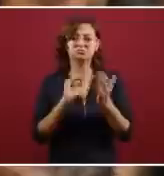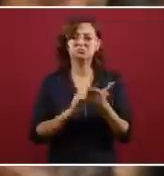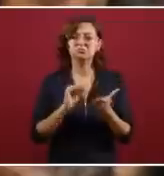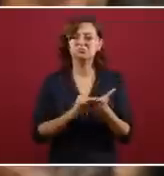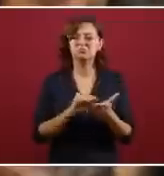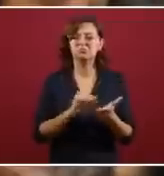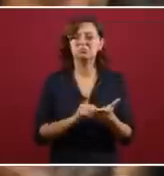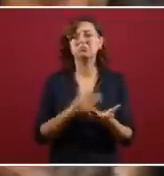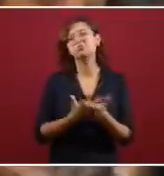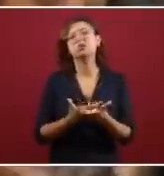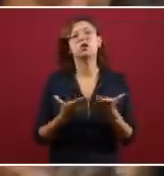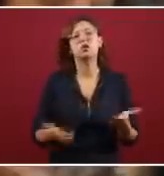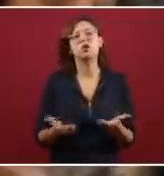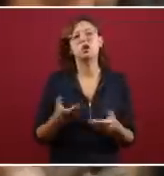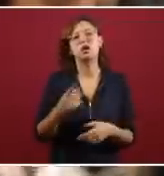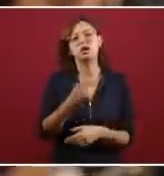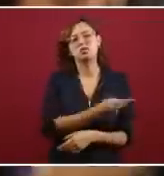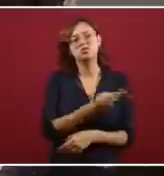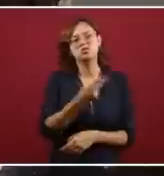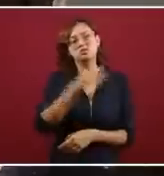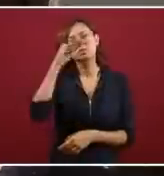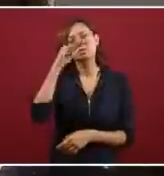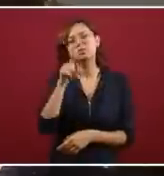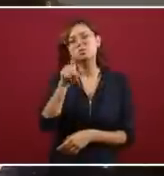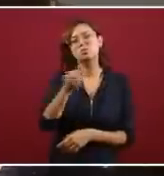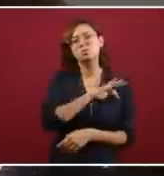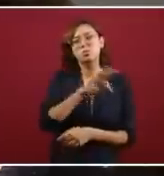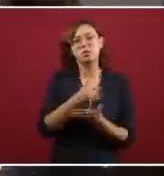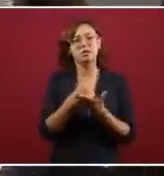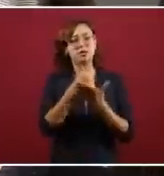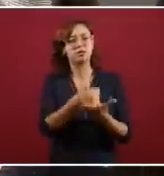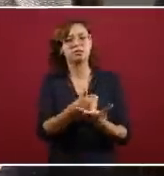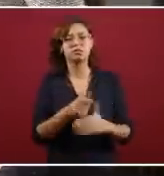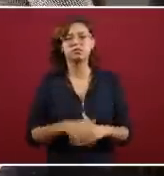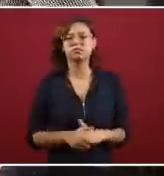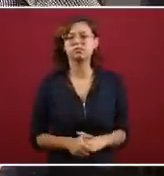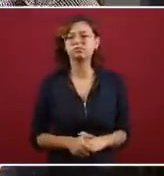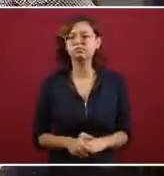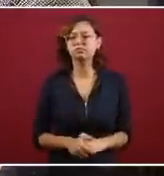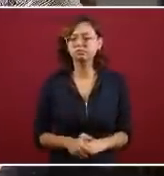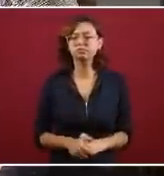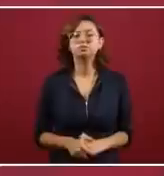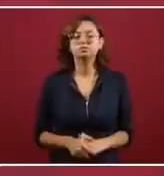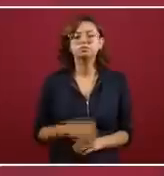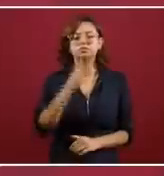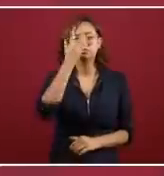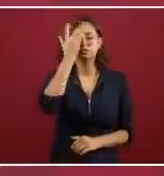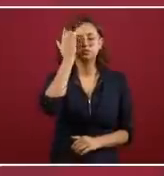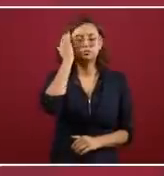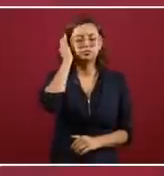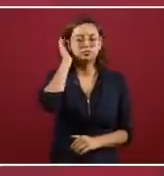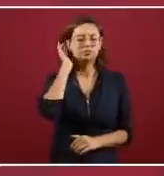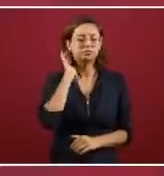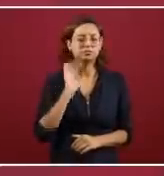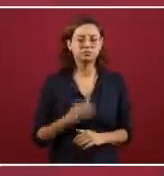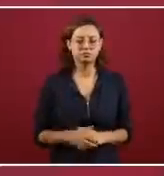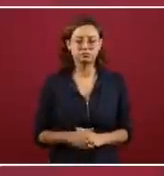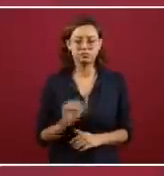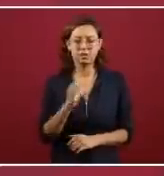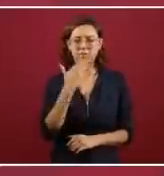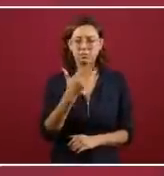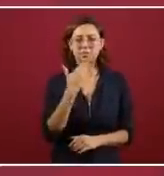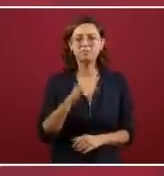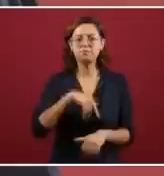que hoy ven en usted una esperanza. Muy bien, vamos a revisar los dos casos y les